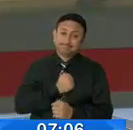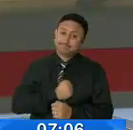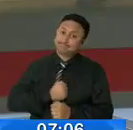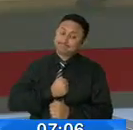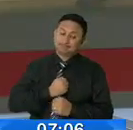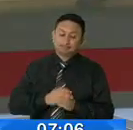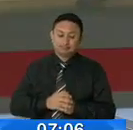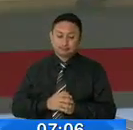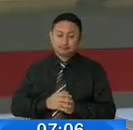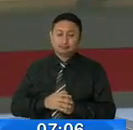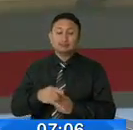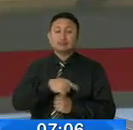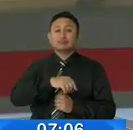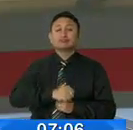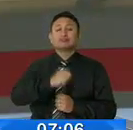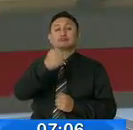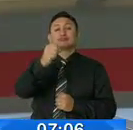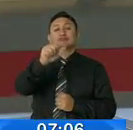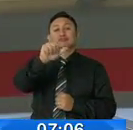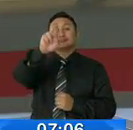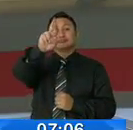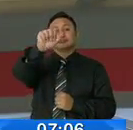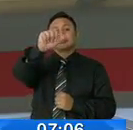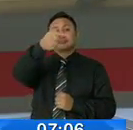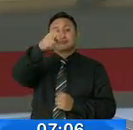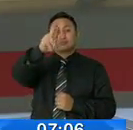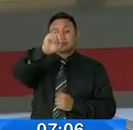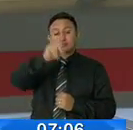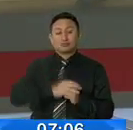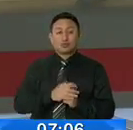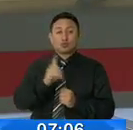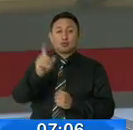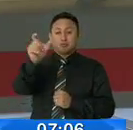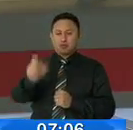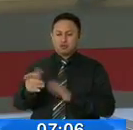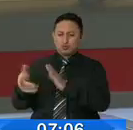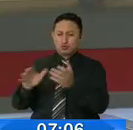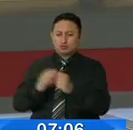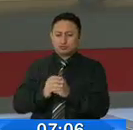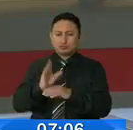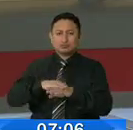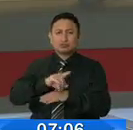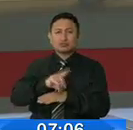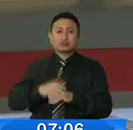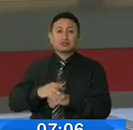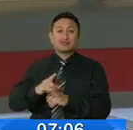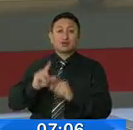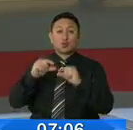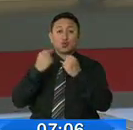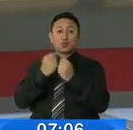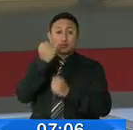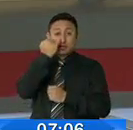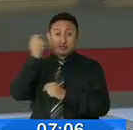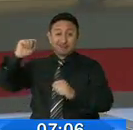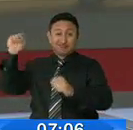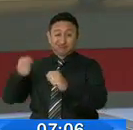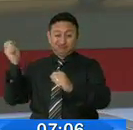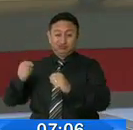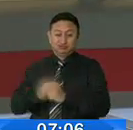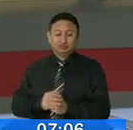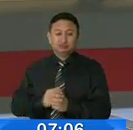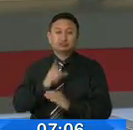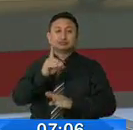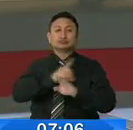Vamos ahora al cantón Saraguro, en la provincia de Loja. Un ciudadano habría fallecido tras la aplicación de la justicia indígena. Dirigentes de la